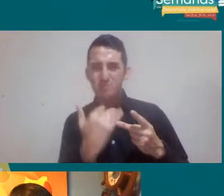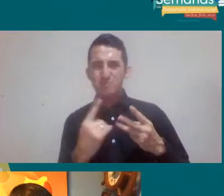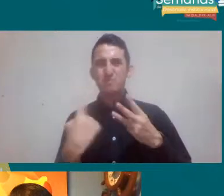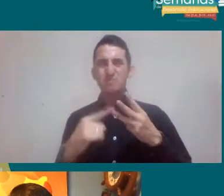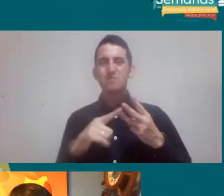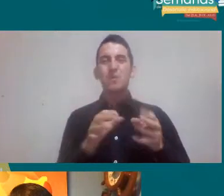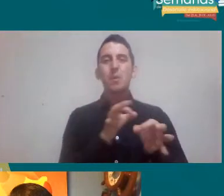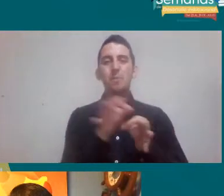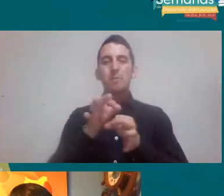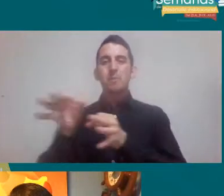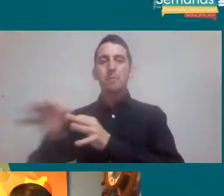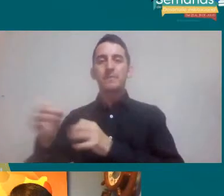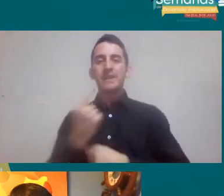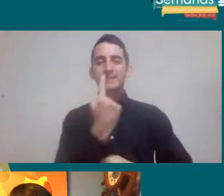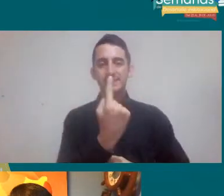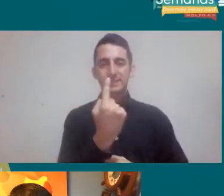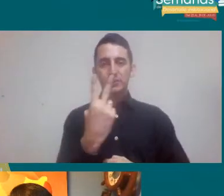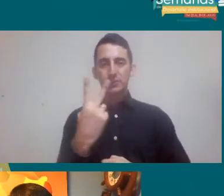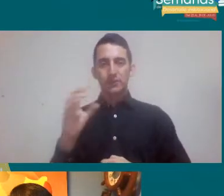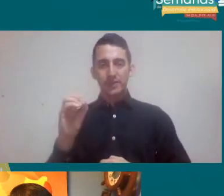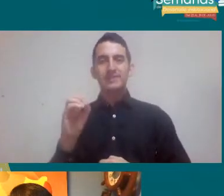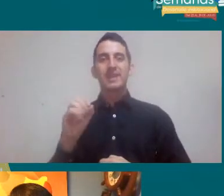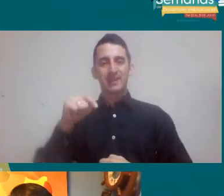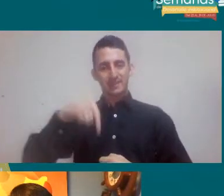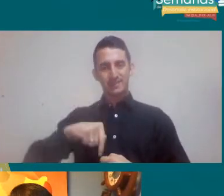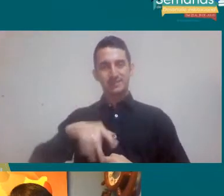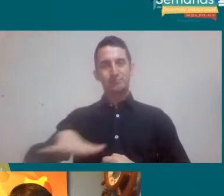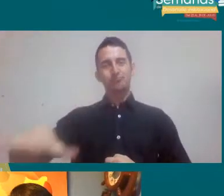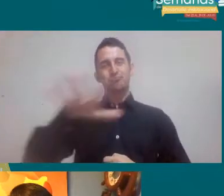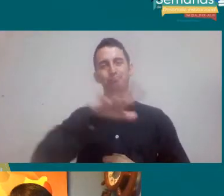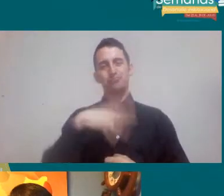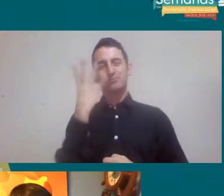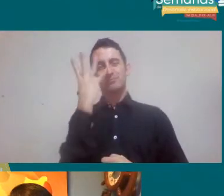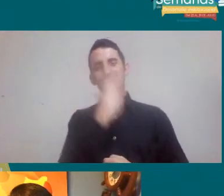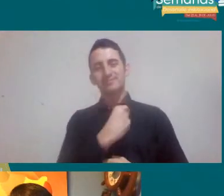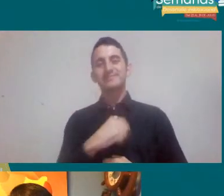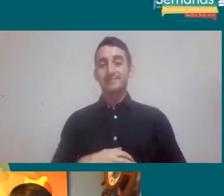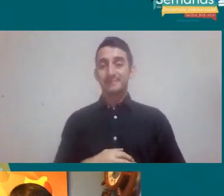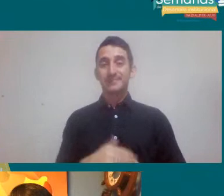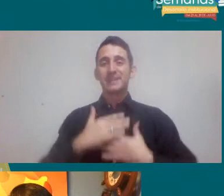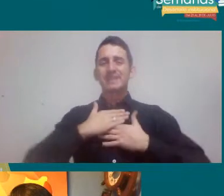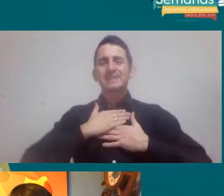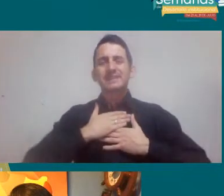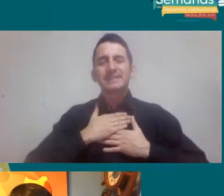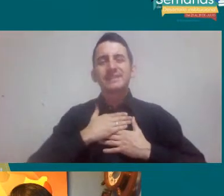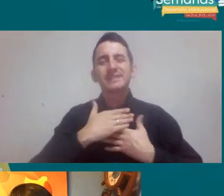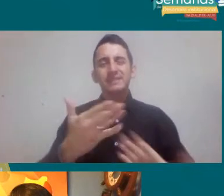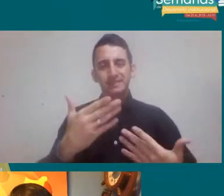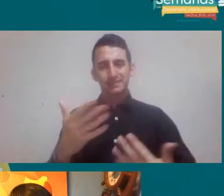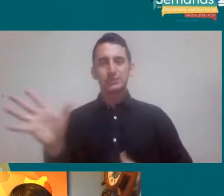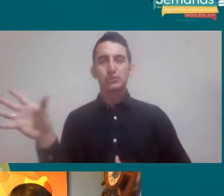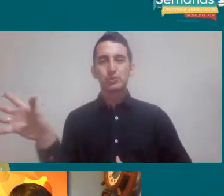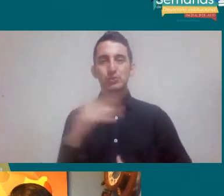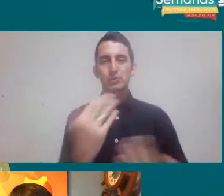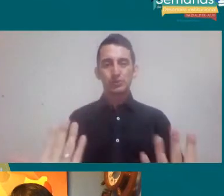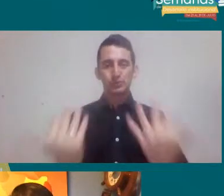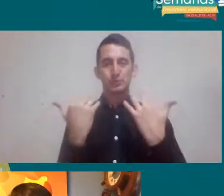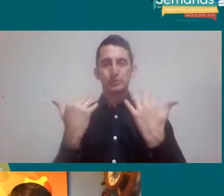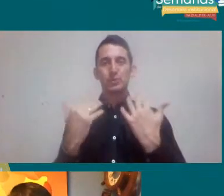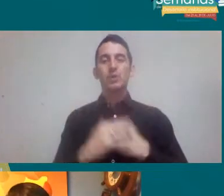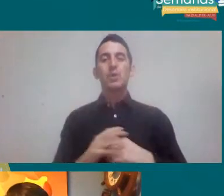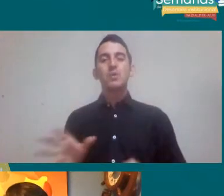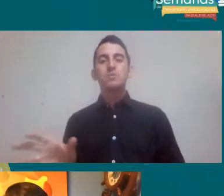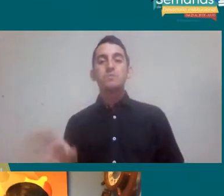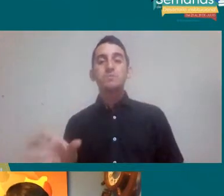municipios de nuestra tierra hermosa. Así que, pues un saludo muy especial para todos los que se conectan a través de la